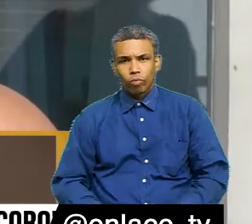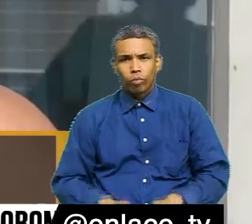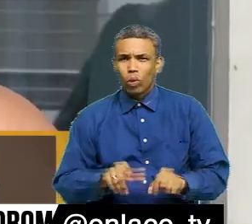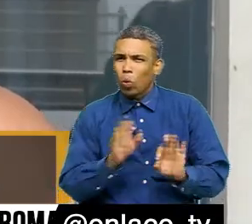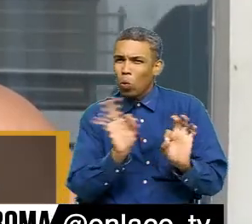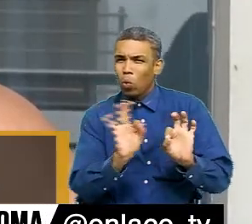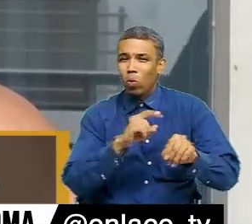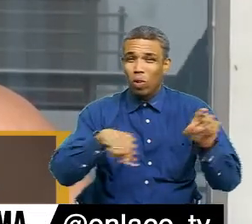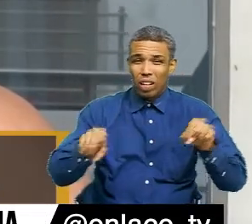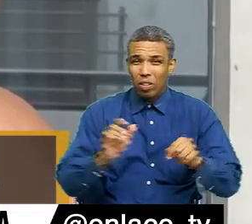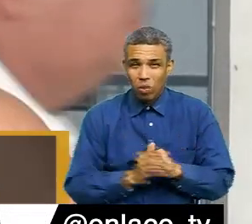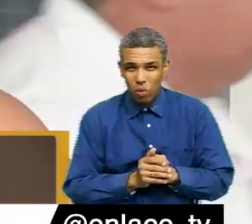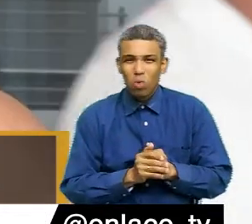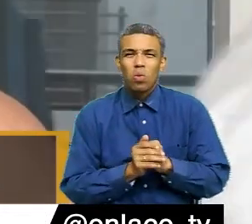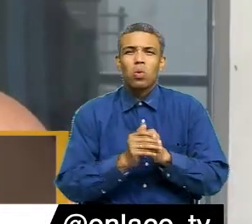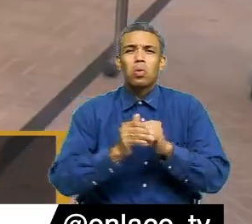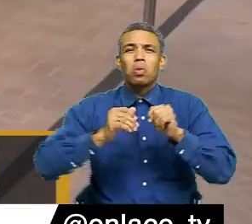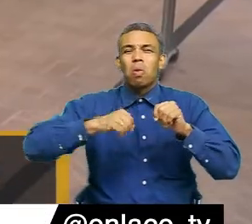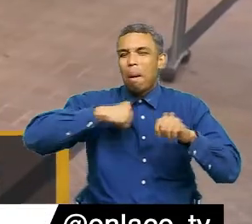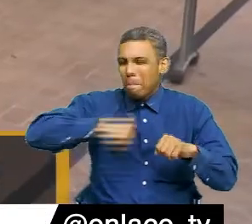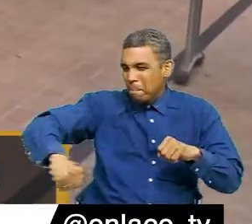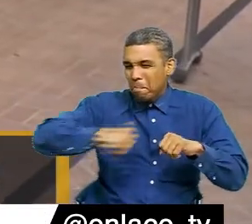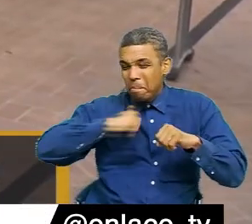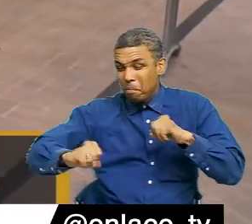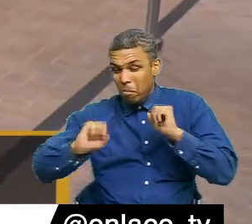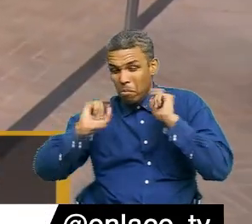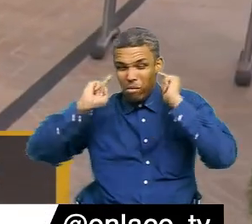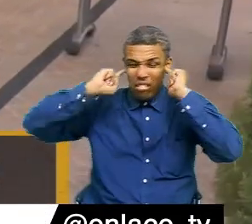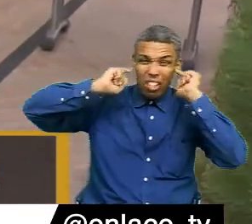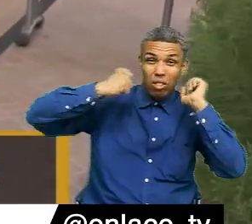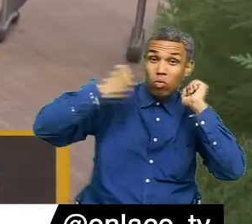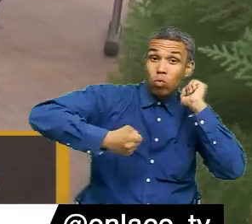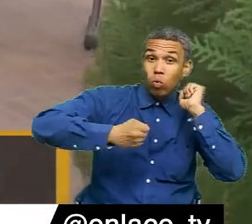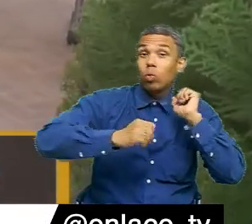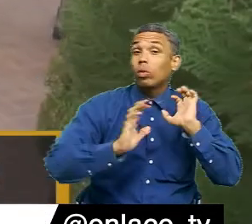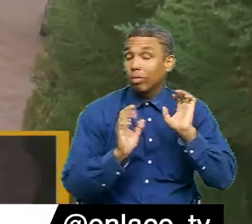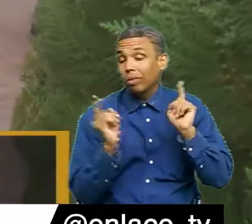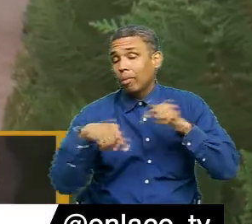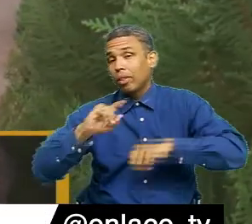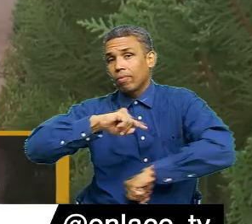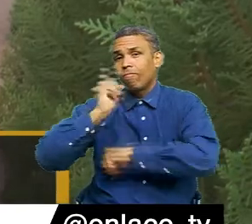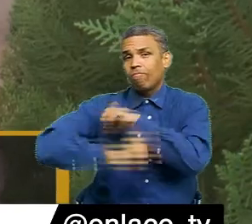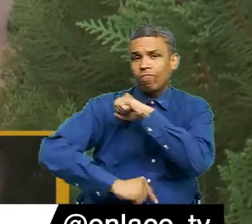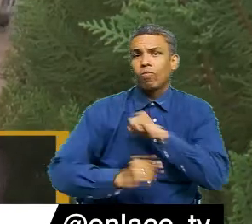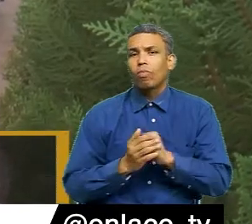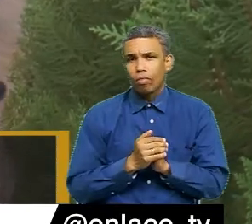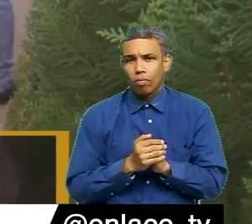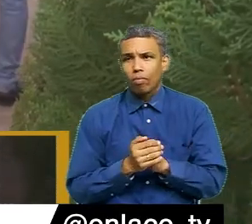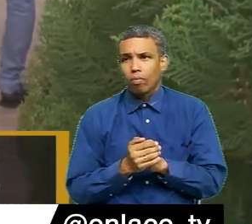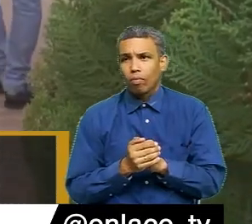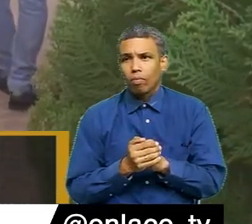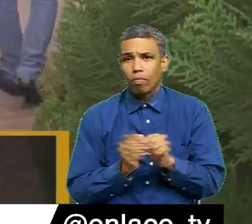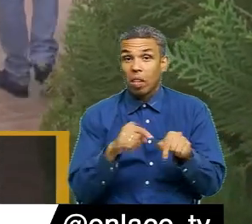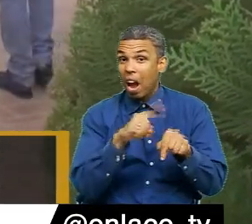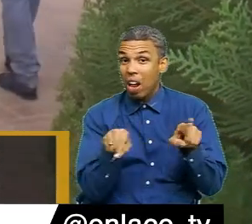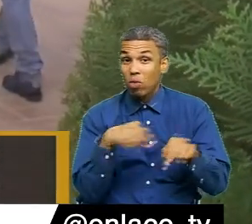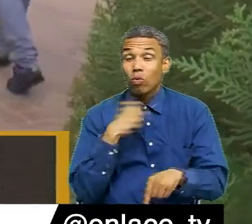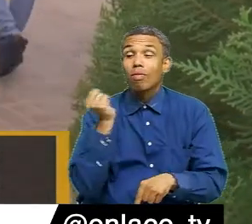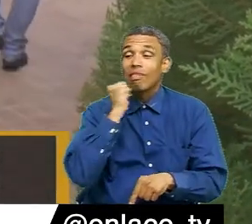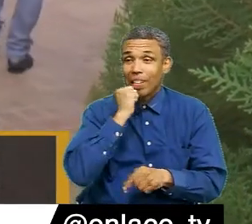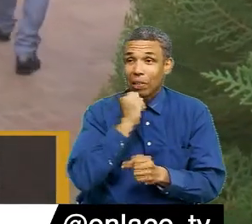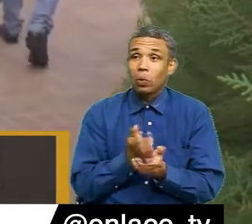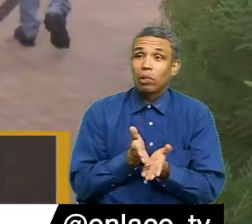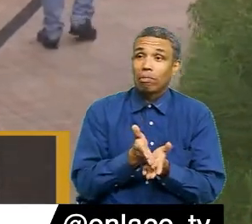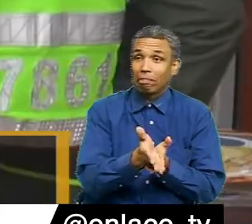zonas alrededor de la ciudad de Barranca Bermeja. Autoridades municipales aseguraron que algunos de los propietarios ya se han vuelto reincidentes, lo que obliga a